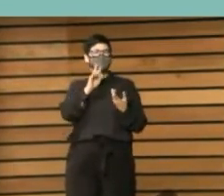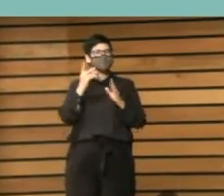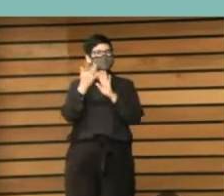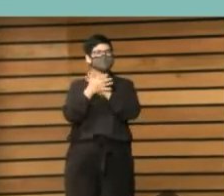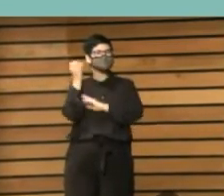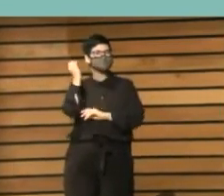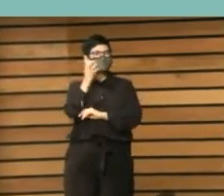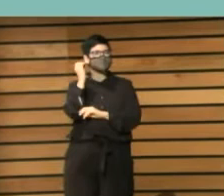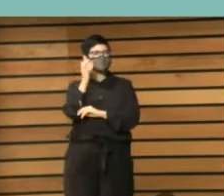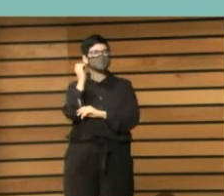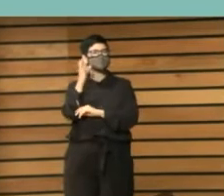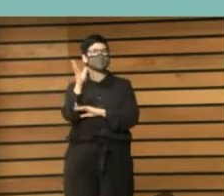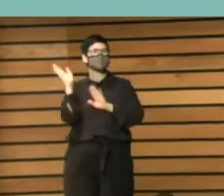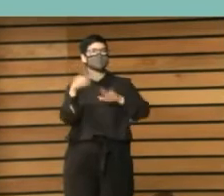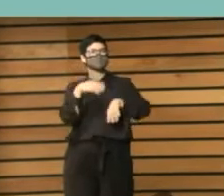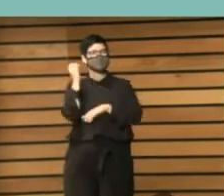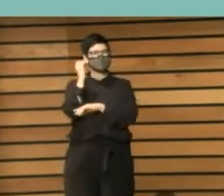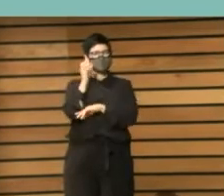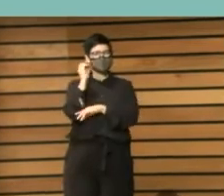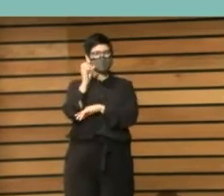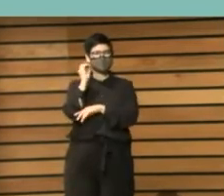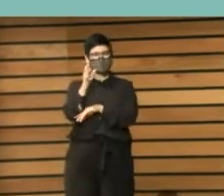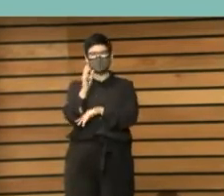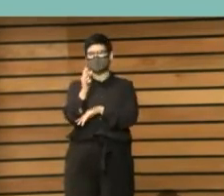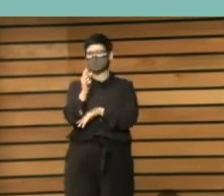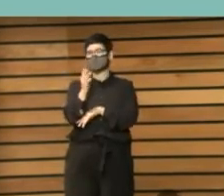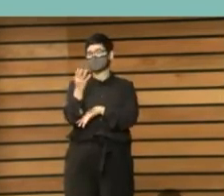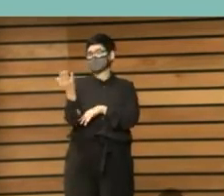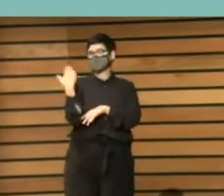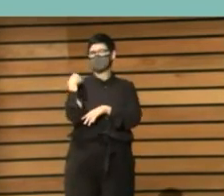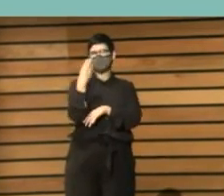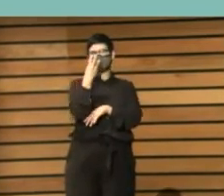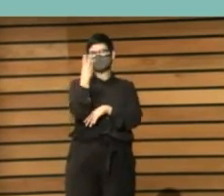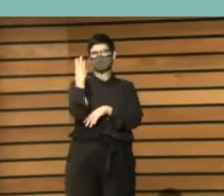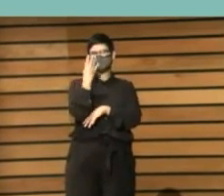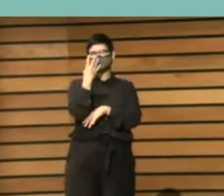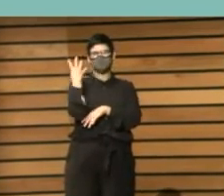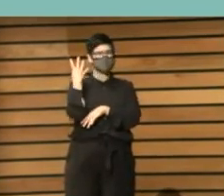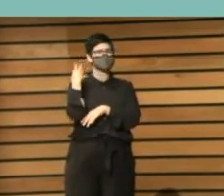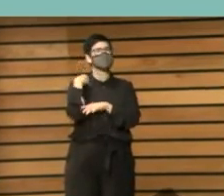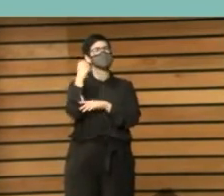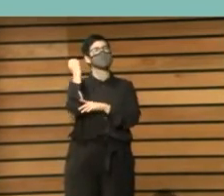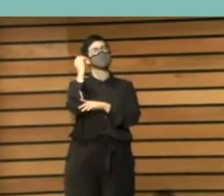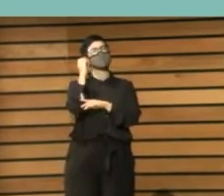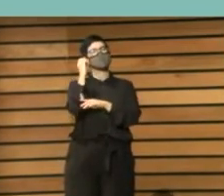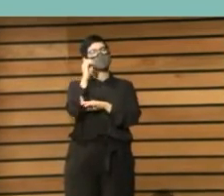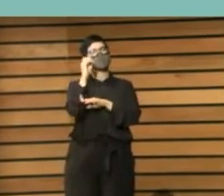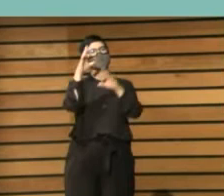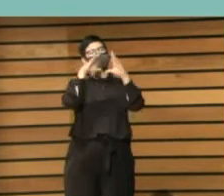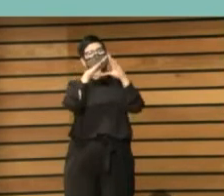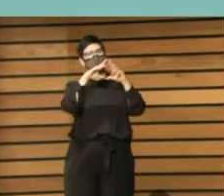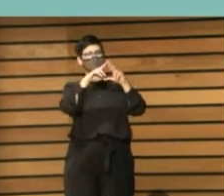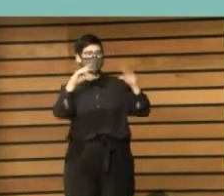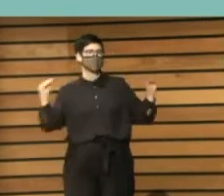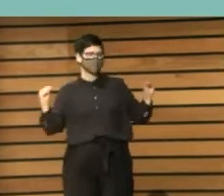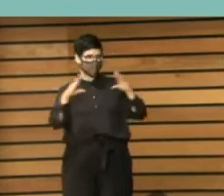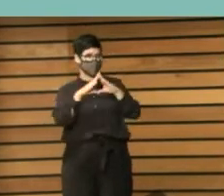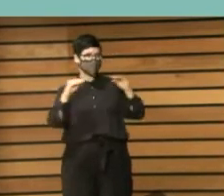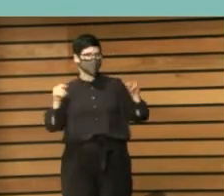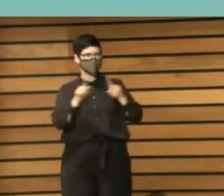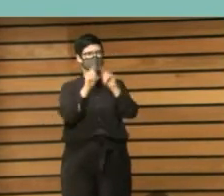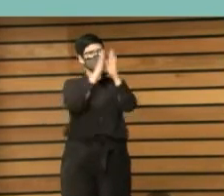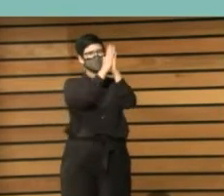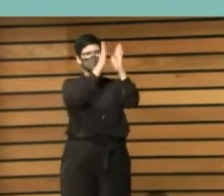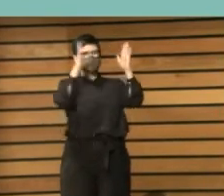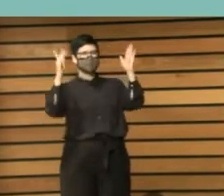en una de las últimas, o al menos de las últimas que yo estuve hace ya 3-4 años, de las jornadas de Andalucía, donde se titulaba algo así como Bibliotecas cambian